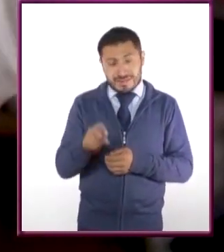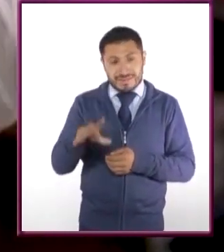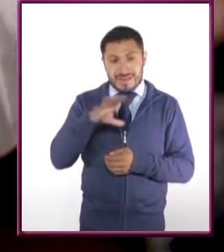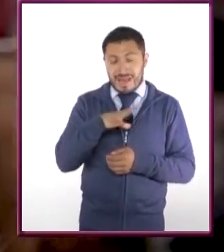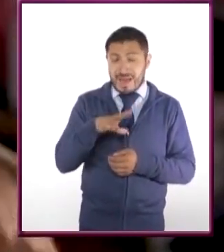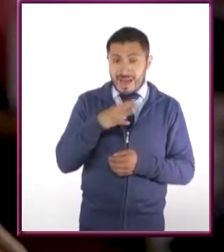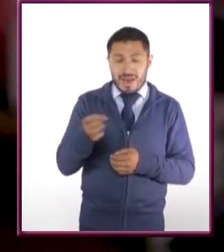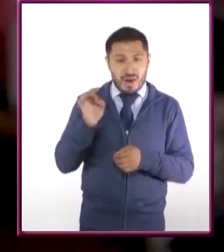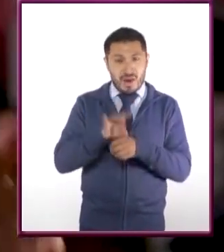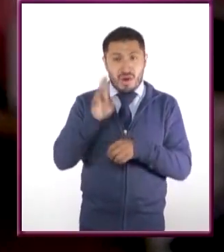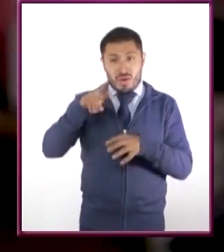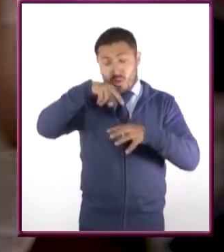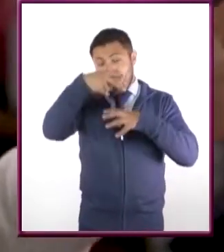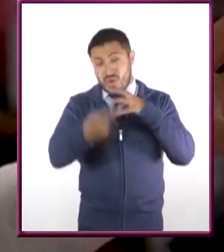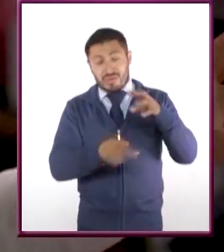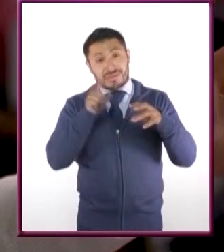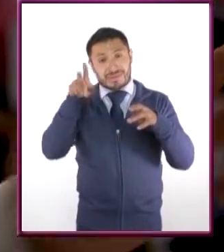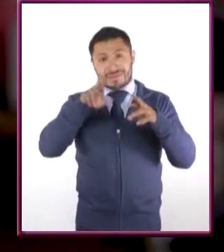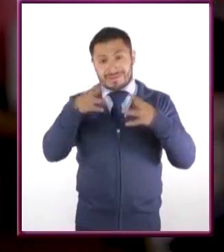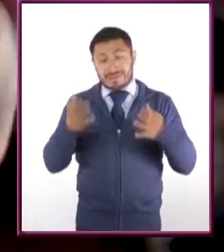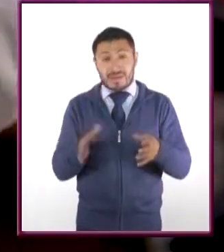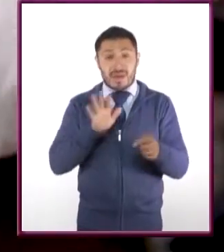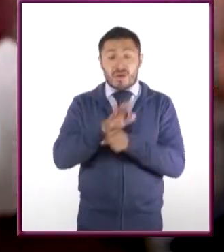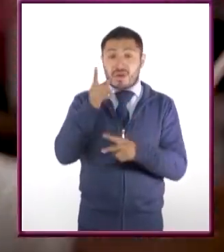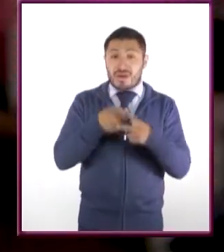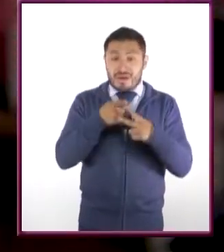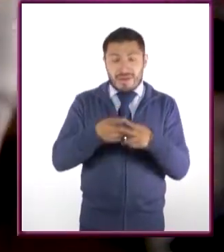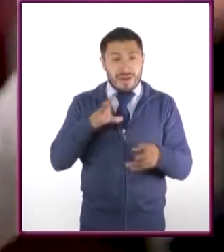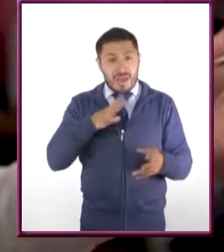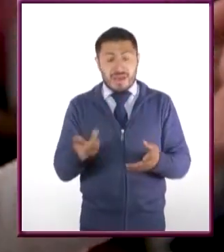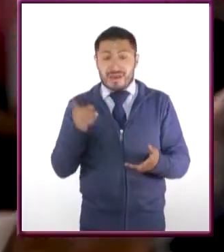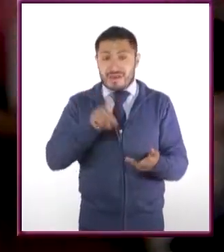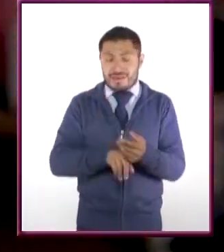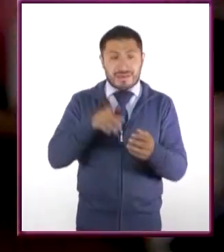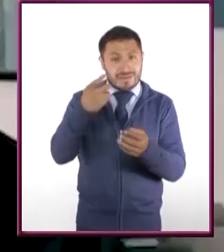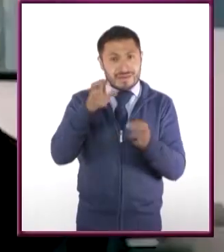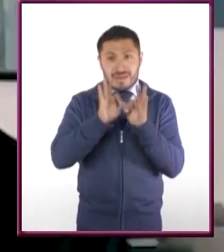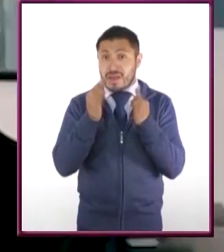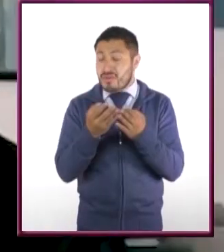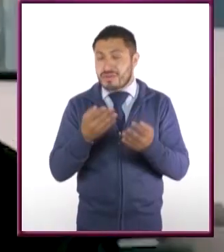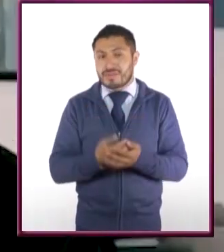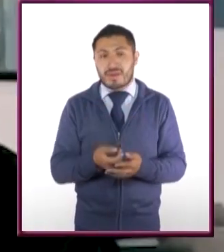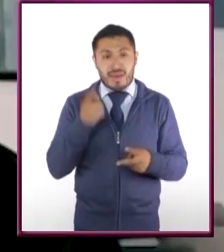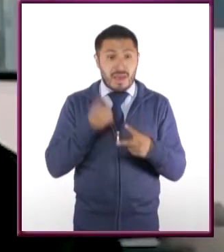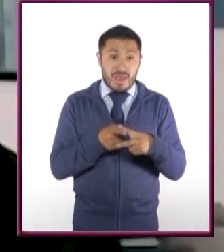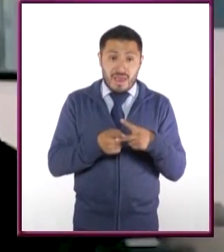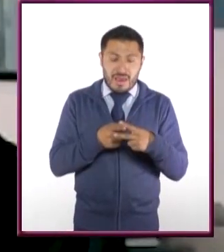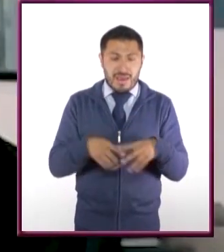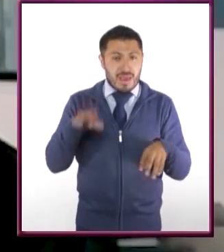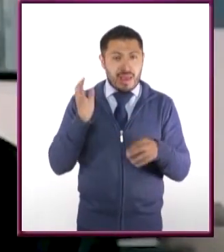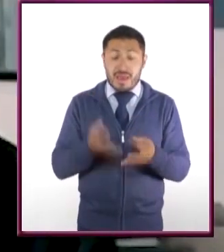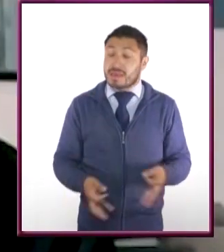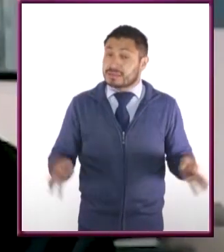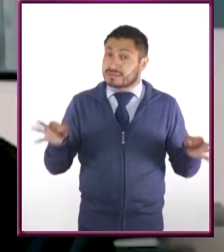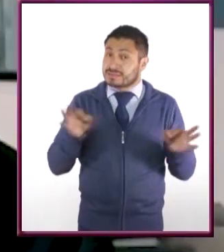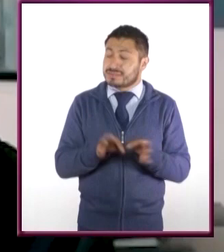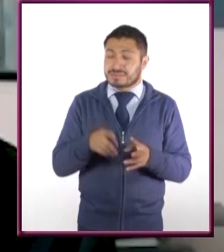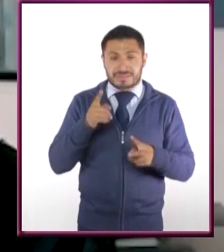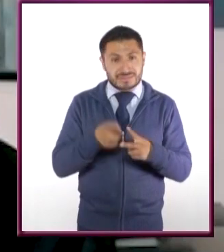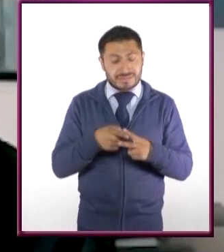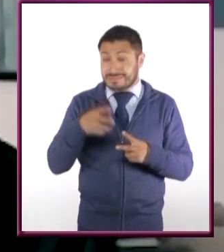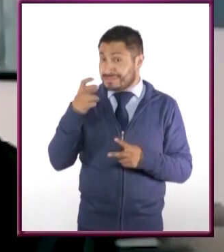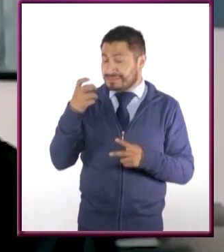satélites y ellos los reciben, ¿qué matemáticas podrías decir que están involucradas en ese proceso? Las matemáticas principales son,